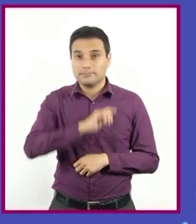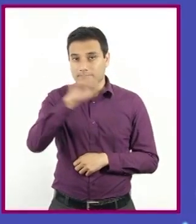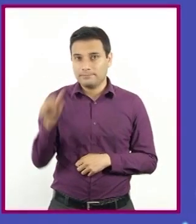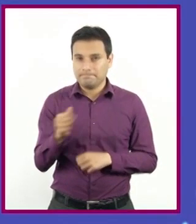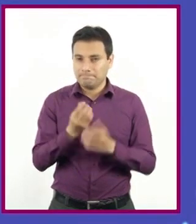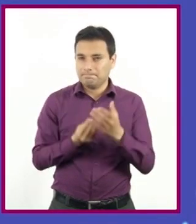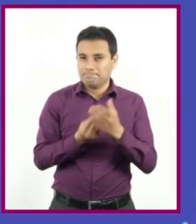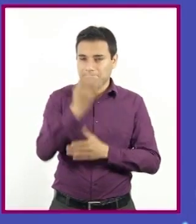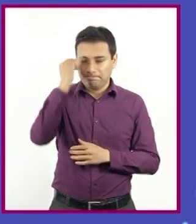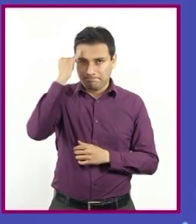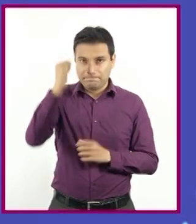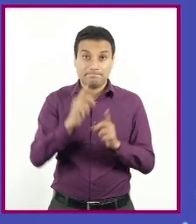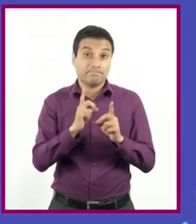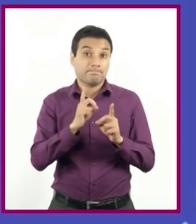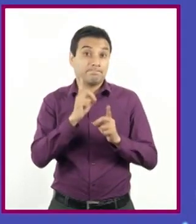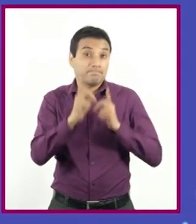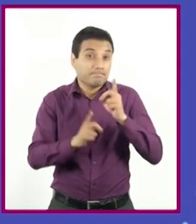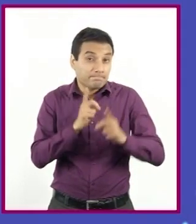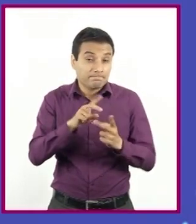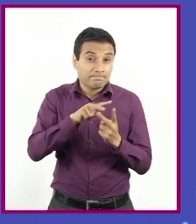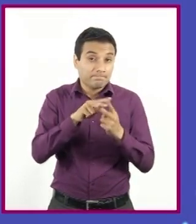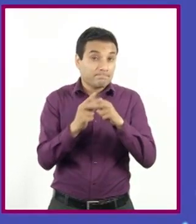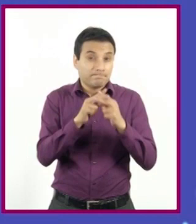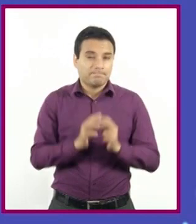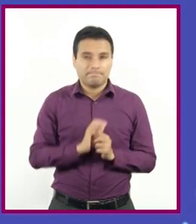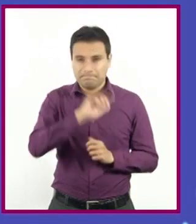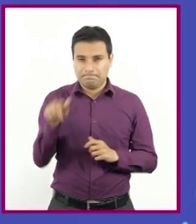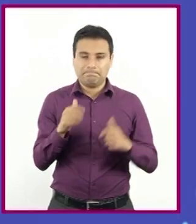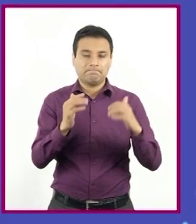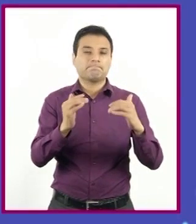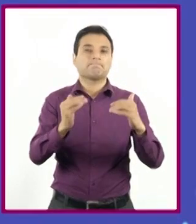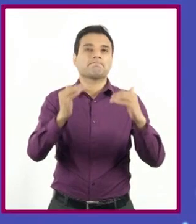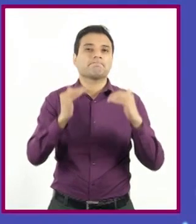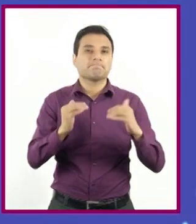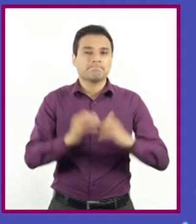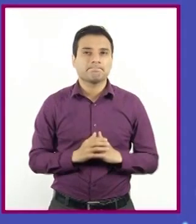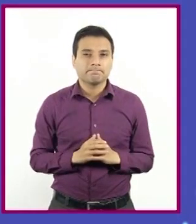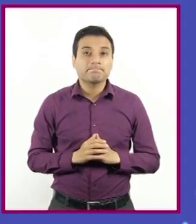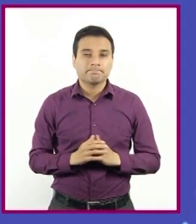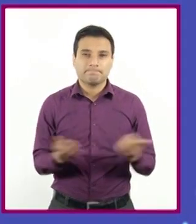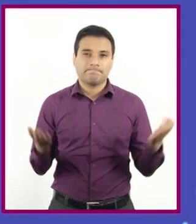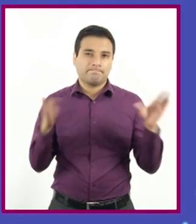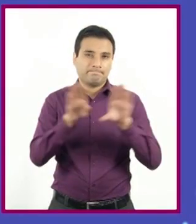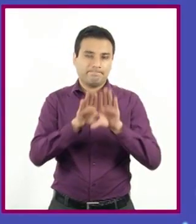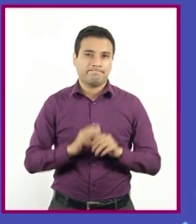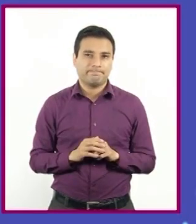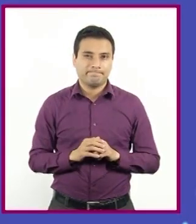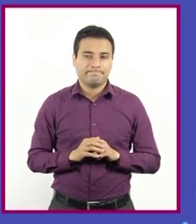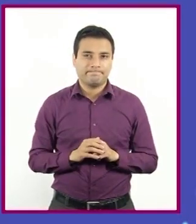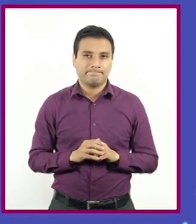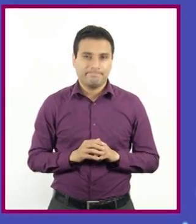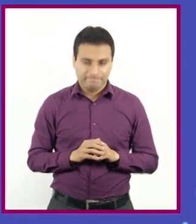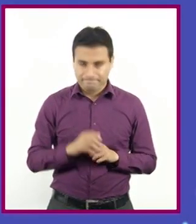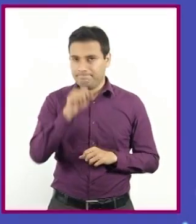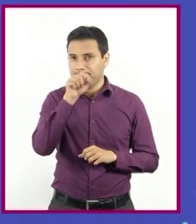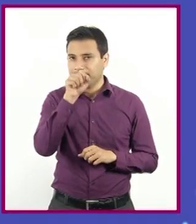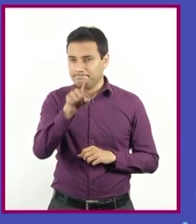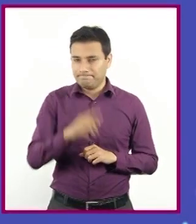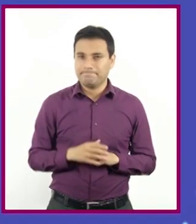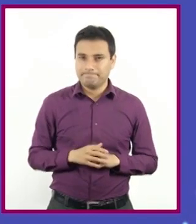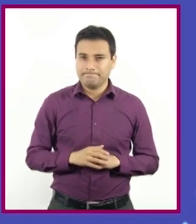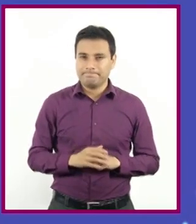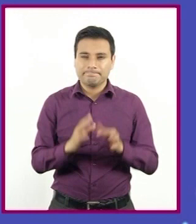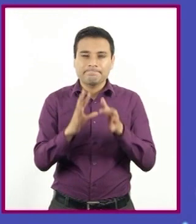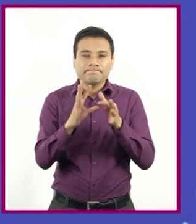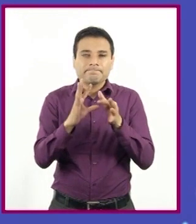llamada Deportes de Combate. Por último, vemos el cierre, que también integra una sección